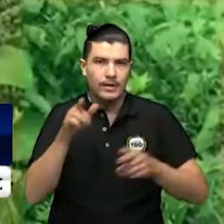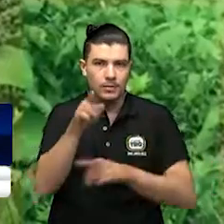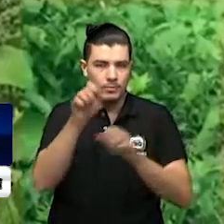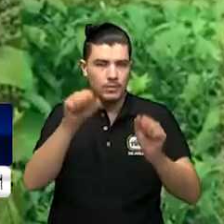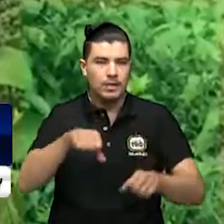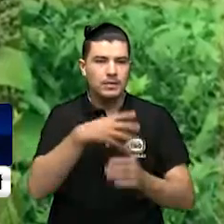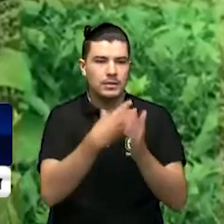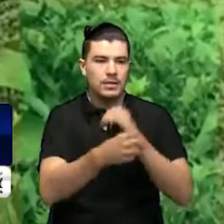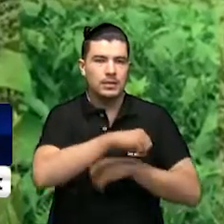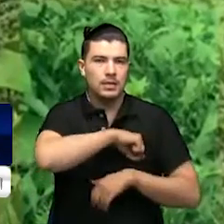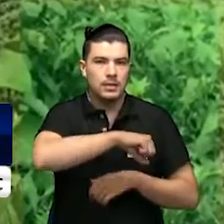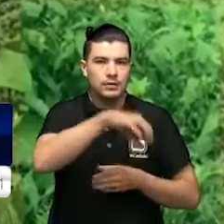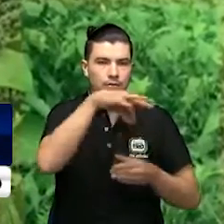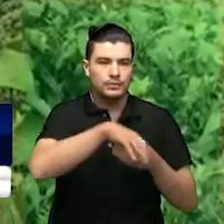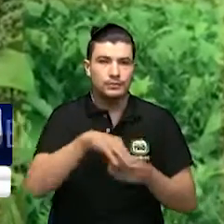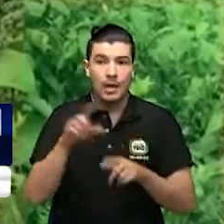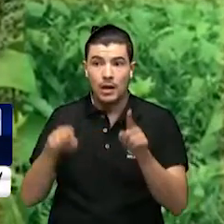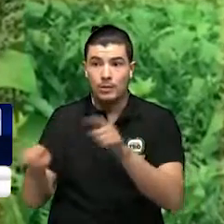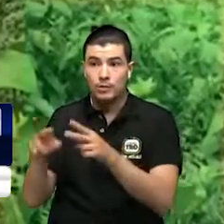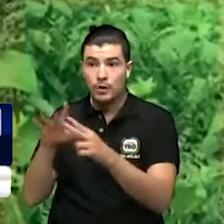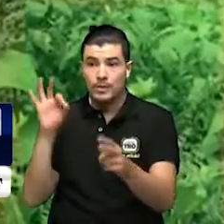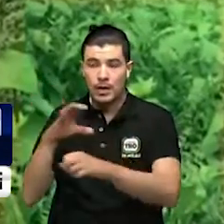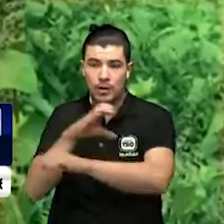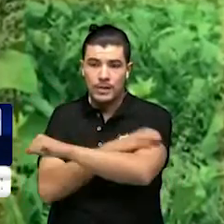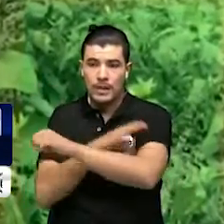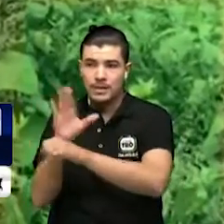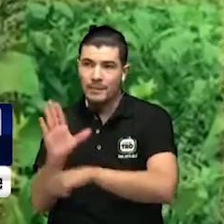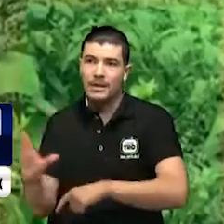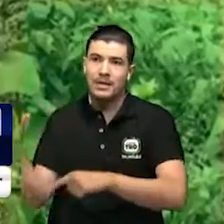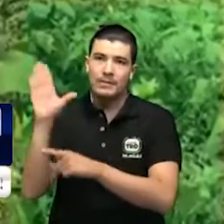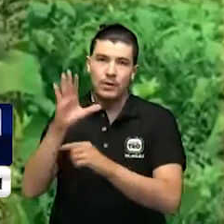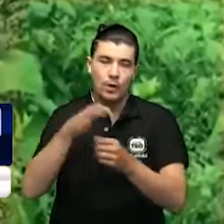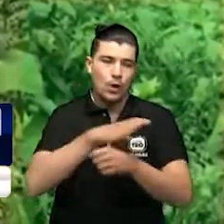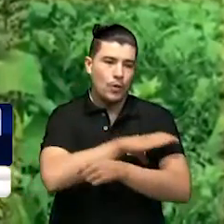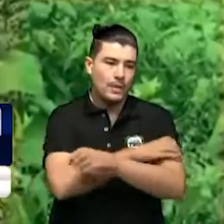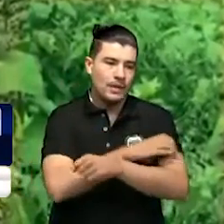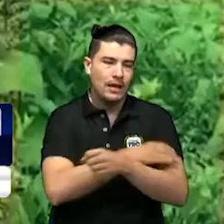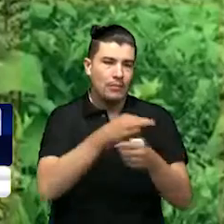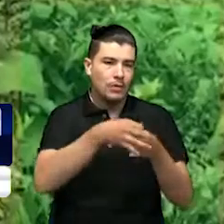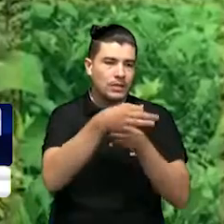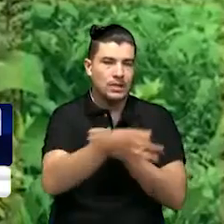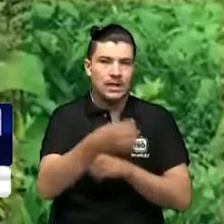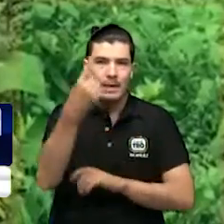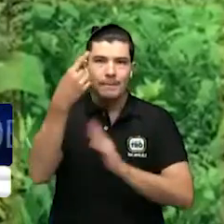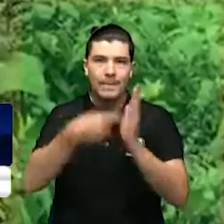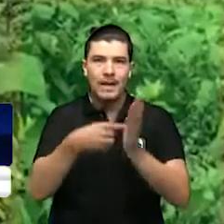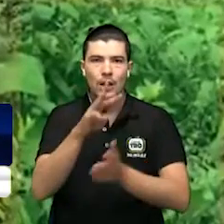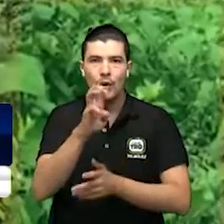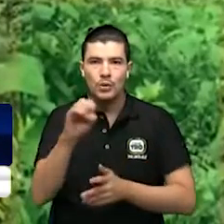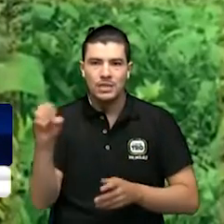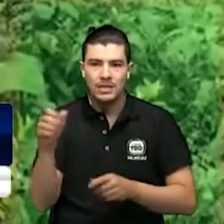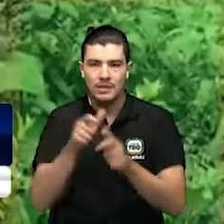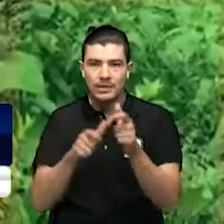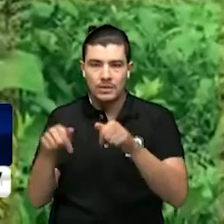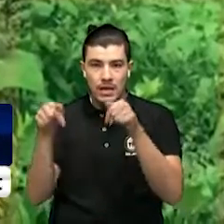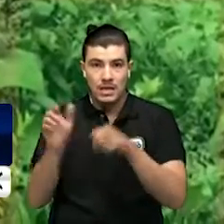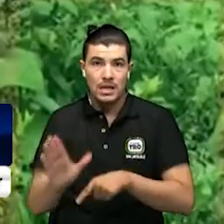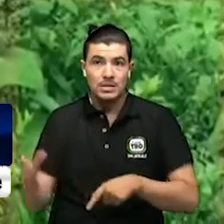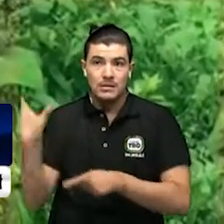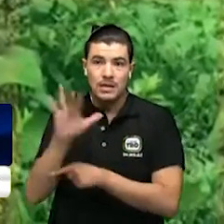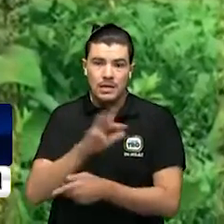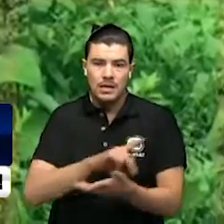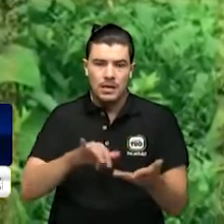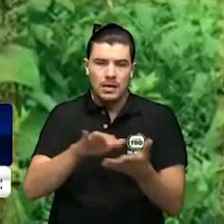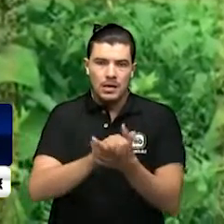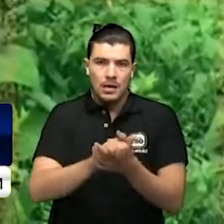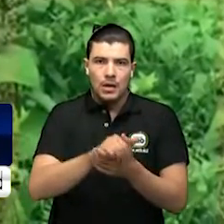opciones para comité departamental para comité municipal mil 80 candidatos en todo el departamento hay